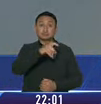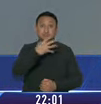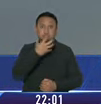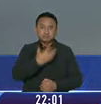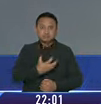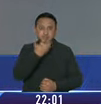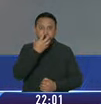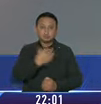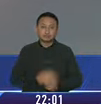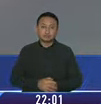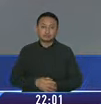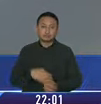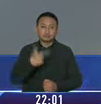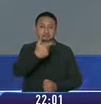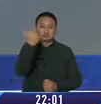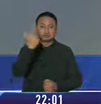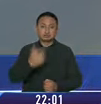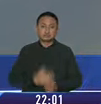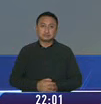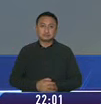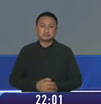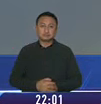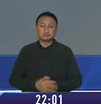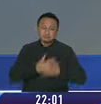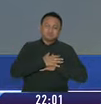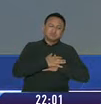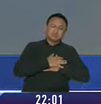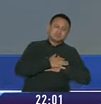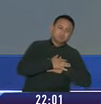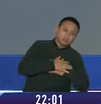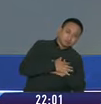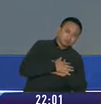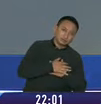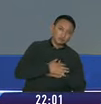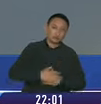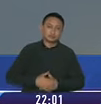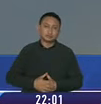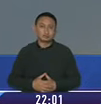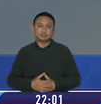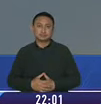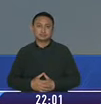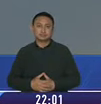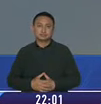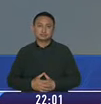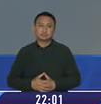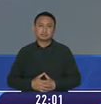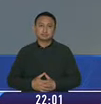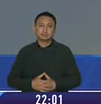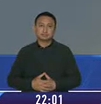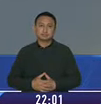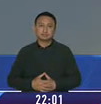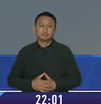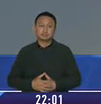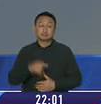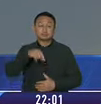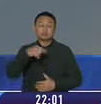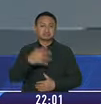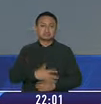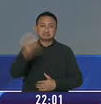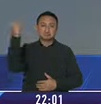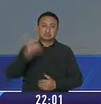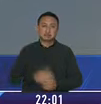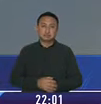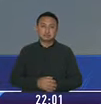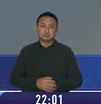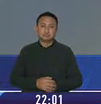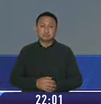antisocial, que le dispara, cayendo inmediatamente la víctima al piso. Se retuerce del dolor y los sujetos se van. Todo